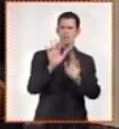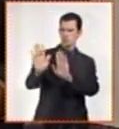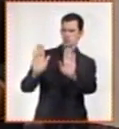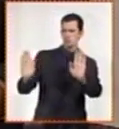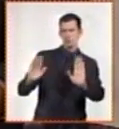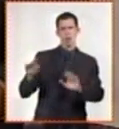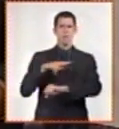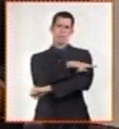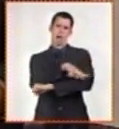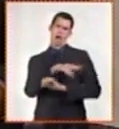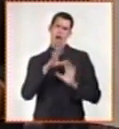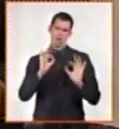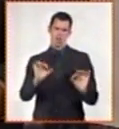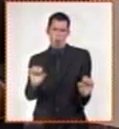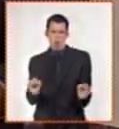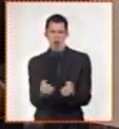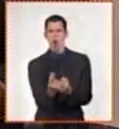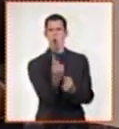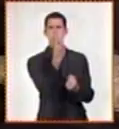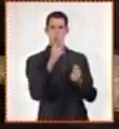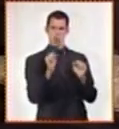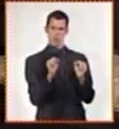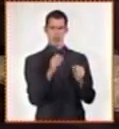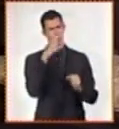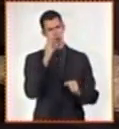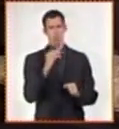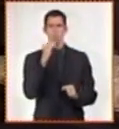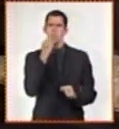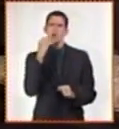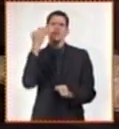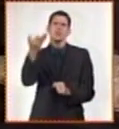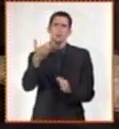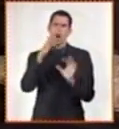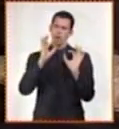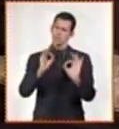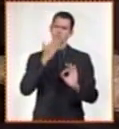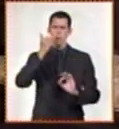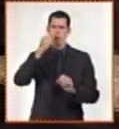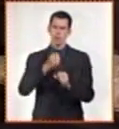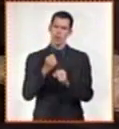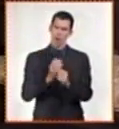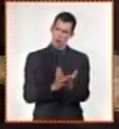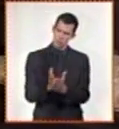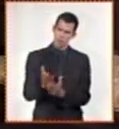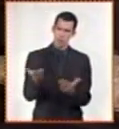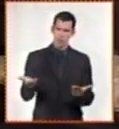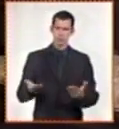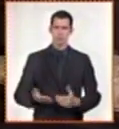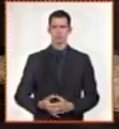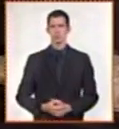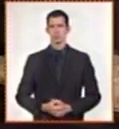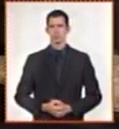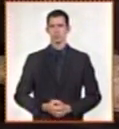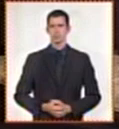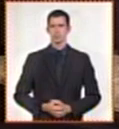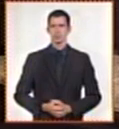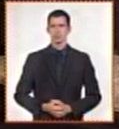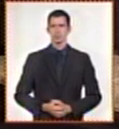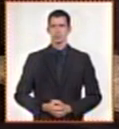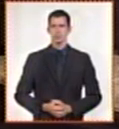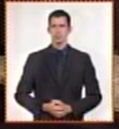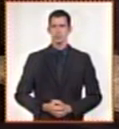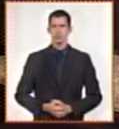la estabilidad y el proceso a largo plazo. Embajador, cuando uno revisa las relaciones comerciales de muchos